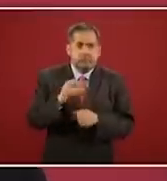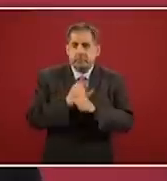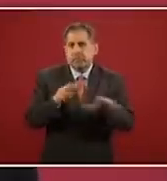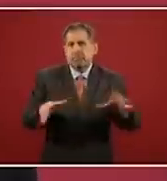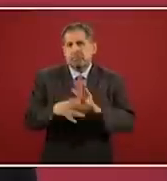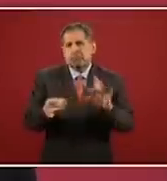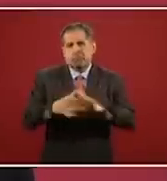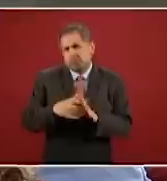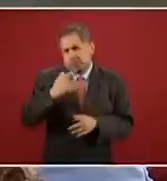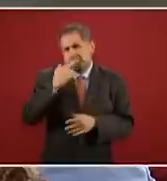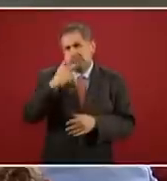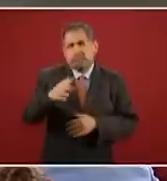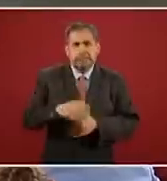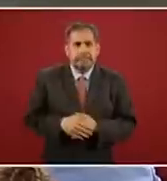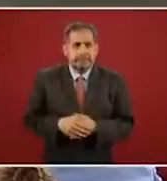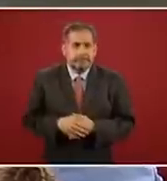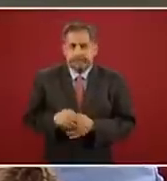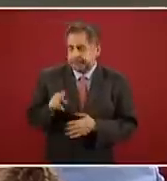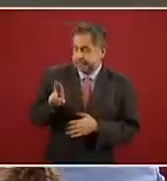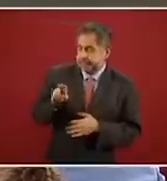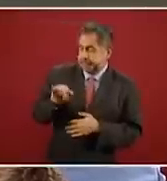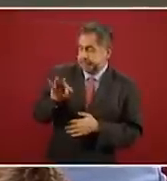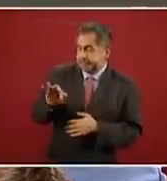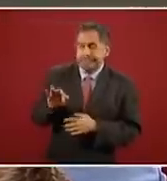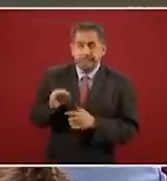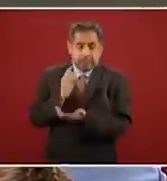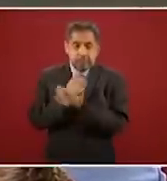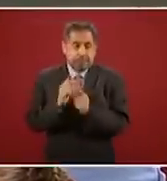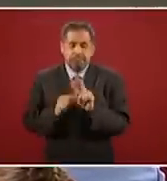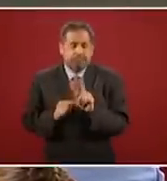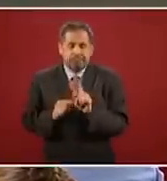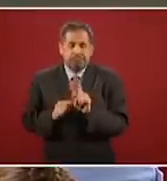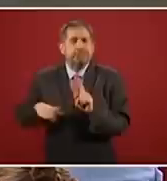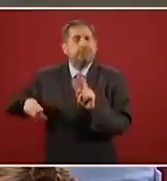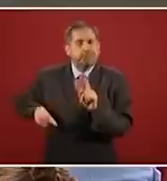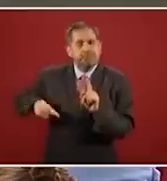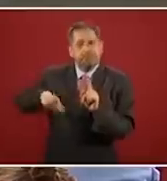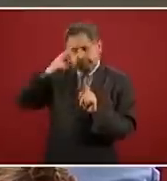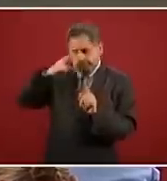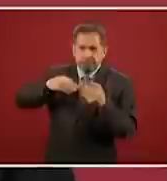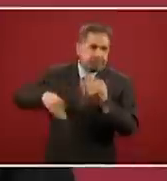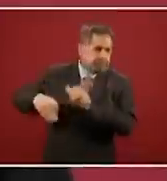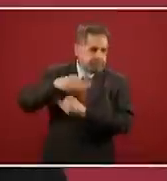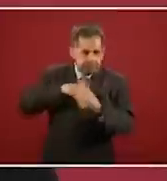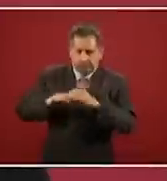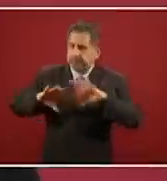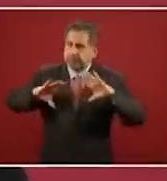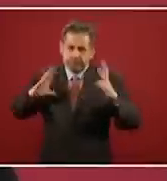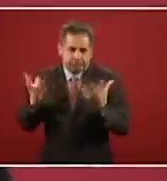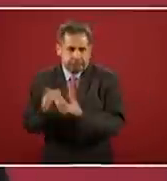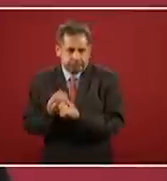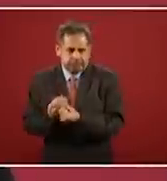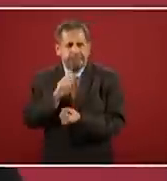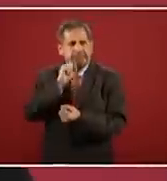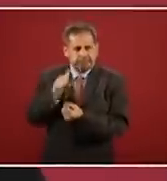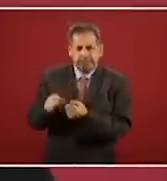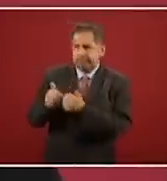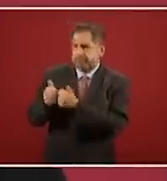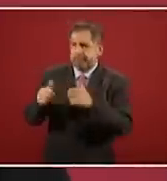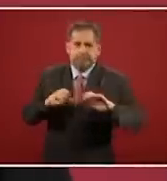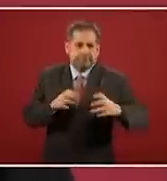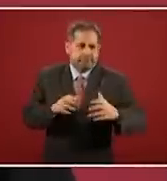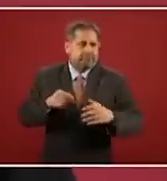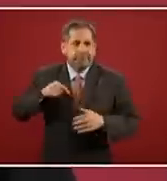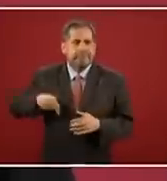2019. Yo creo que no es un tema de la UIF, se trata de un tema del Gobierno de México, en donde participan muchas instituciones, incluyendo de órganos autónomos. Lo